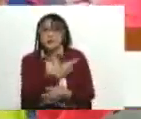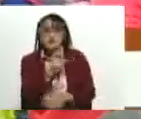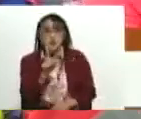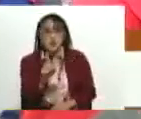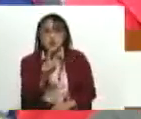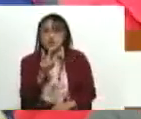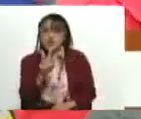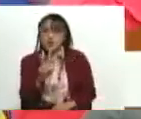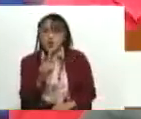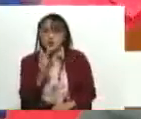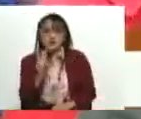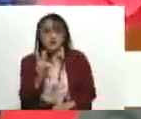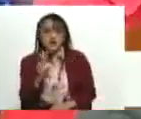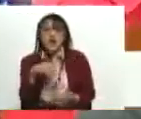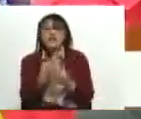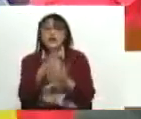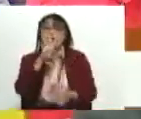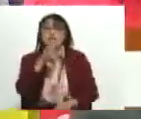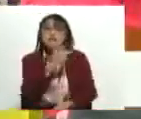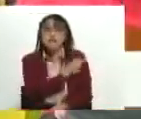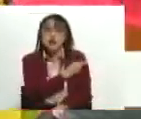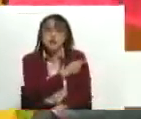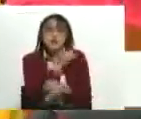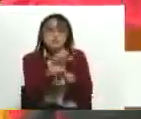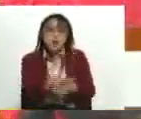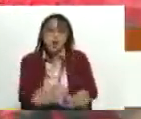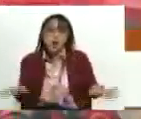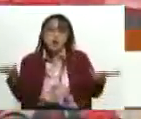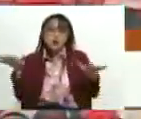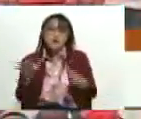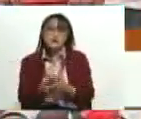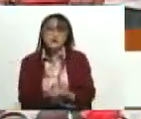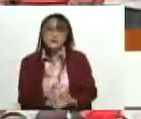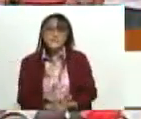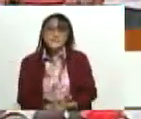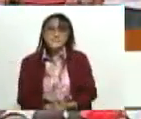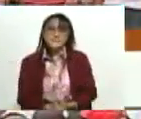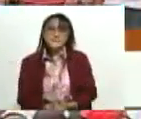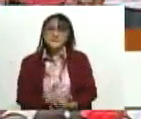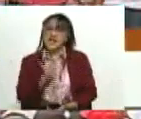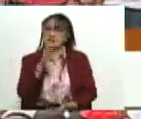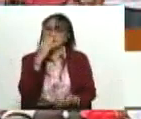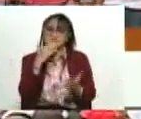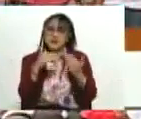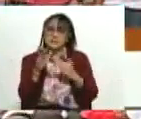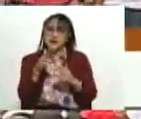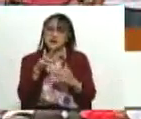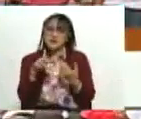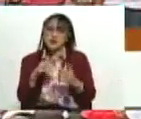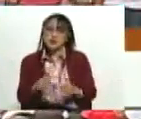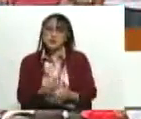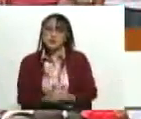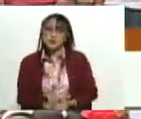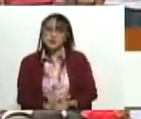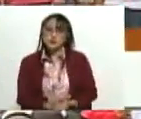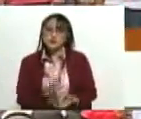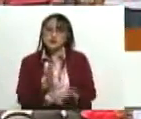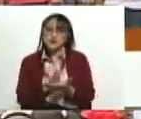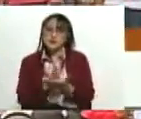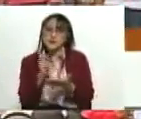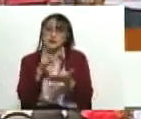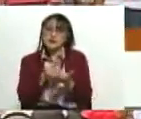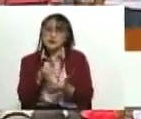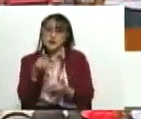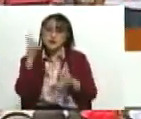ni dos, ni tres, hasta cuatro, hasta cuatro. Así ha sido siempre en revolución, siempre desde que